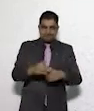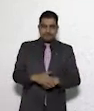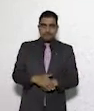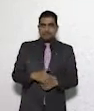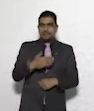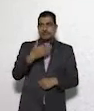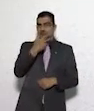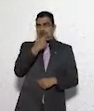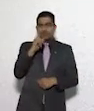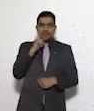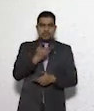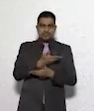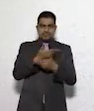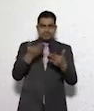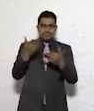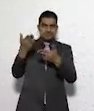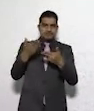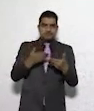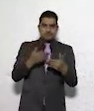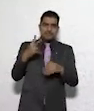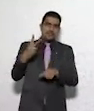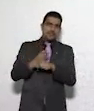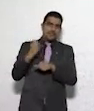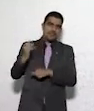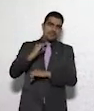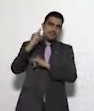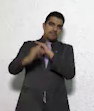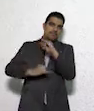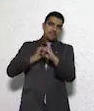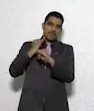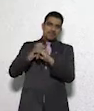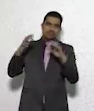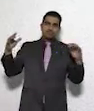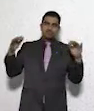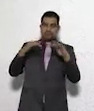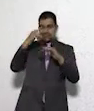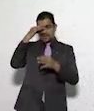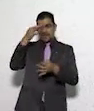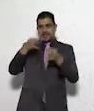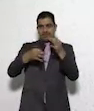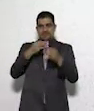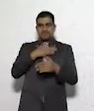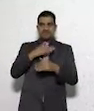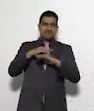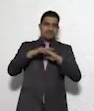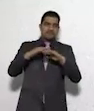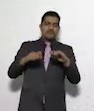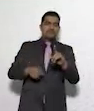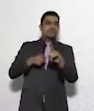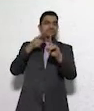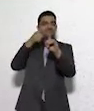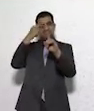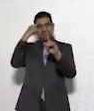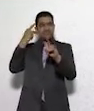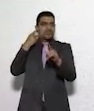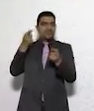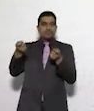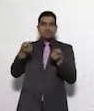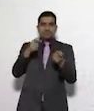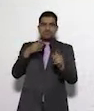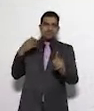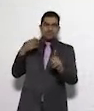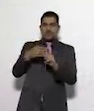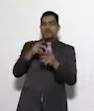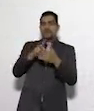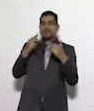Bienvenidas y bienvenidos a la segunda Conferencia Internacional Seguridad y Justicia en Democracia hacia una política de Estado centrada en los